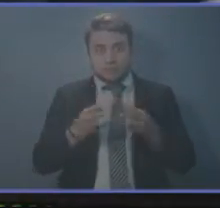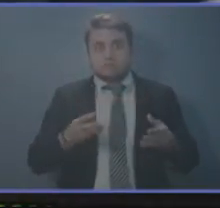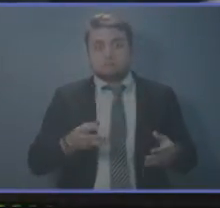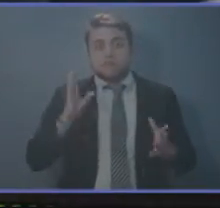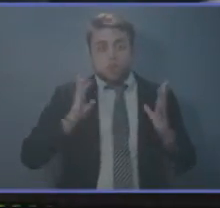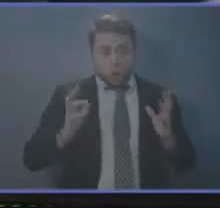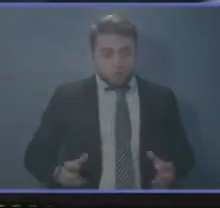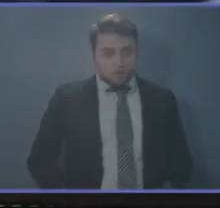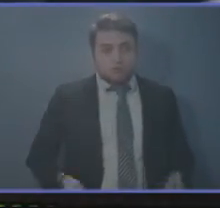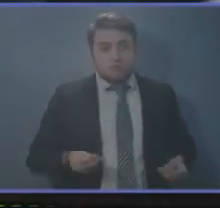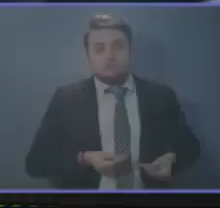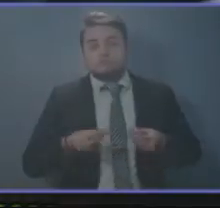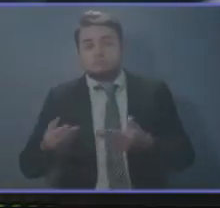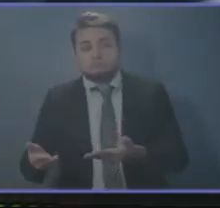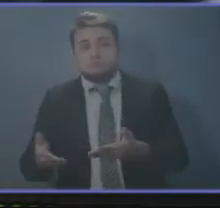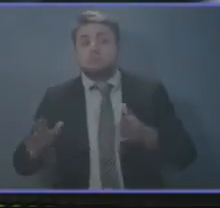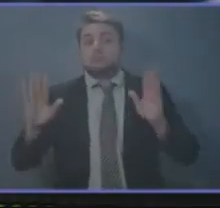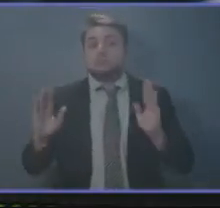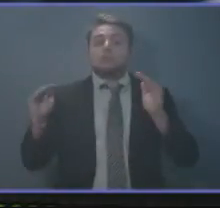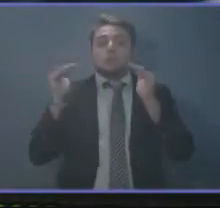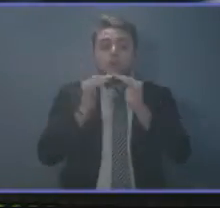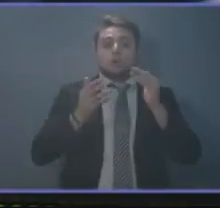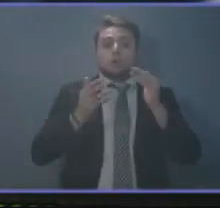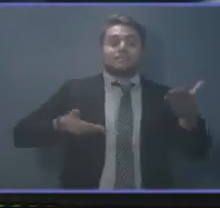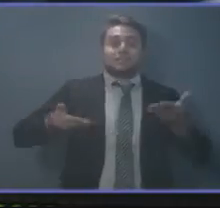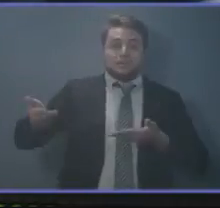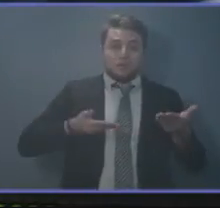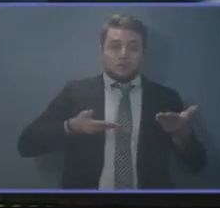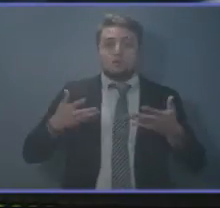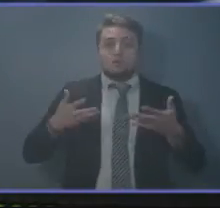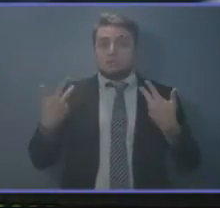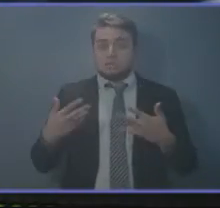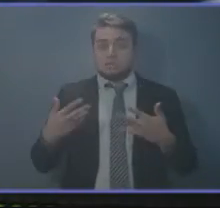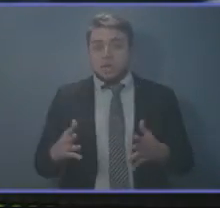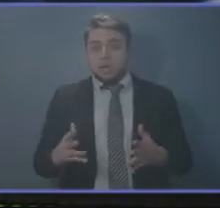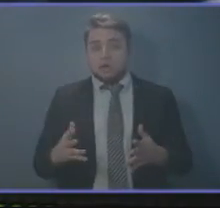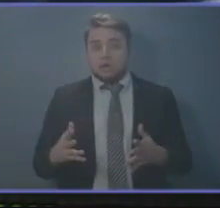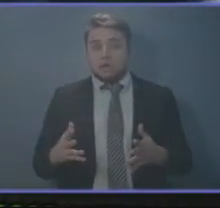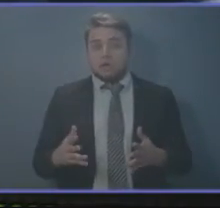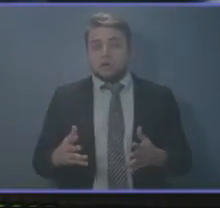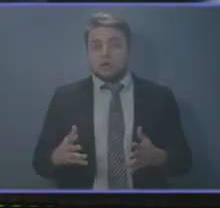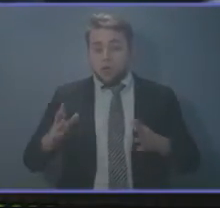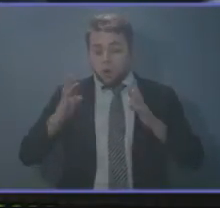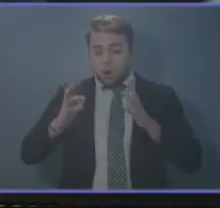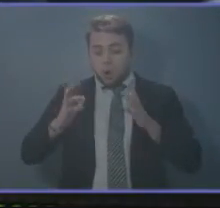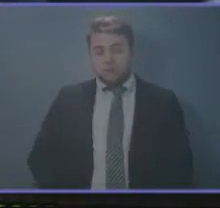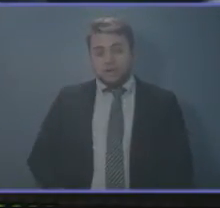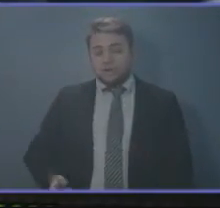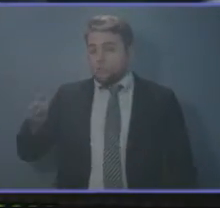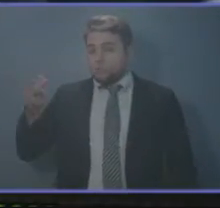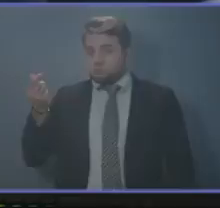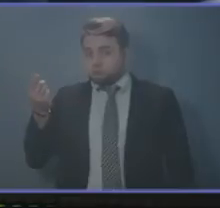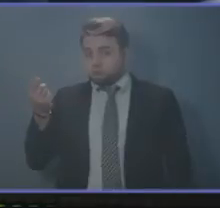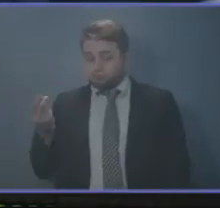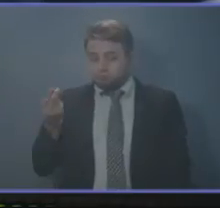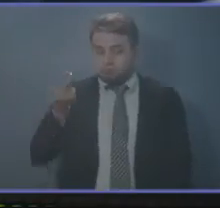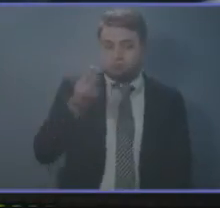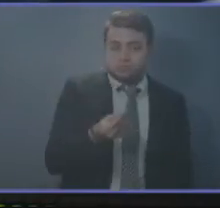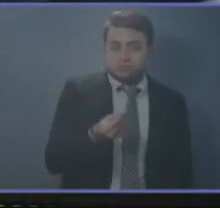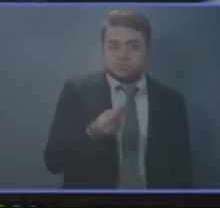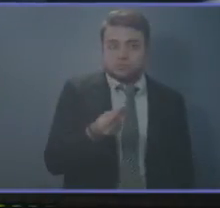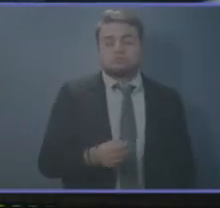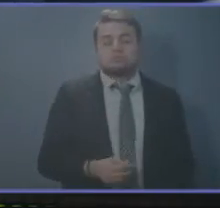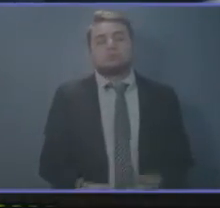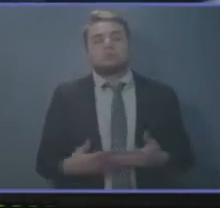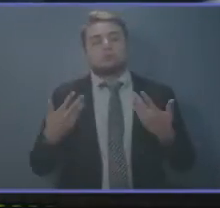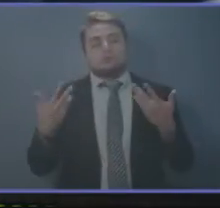pero además es un negocio subsidiado por parte del Estado también. Habiendo